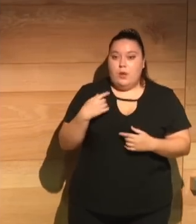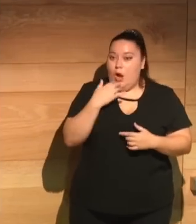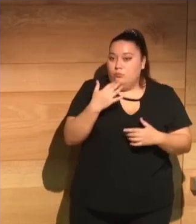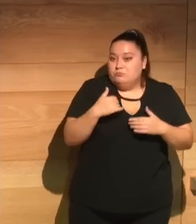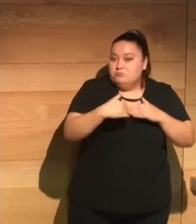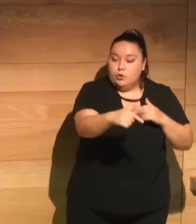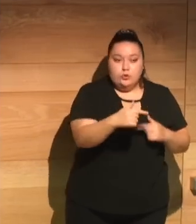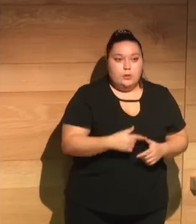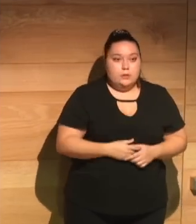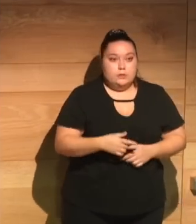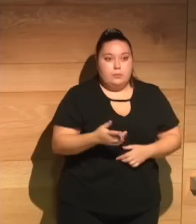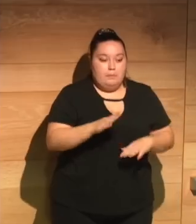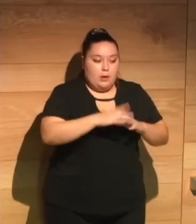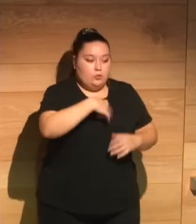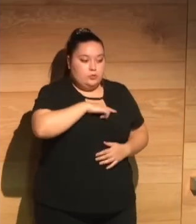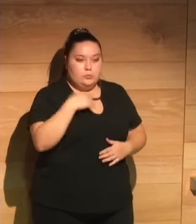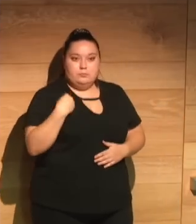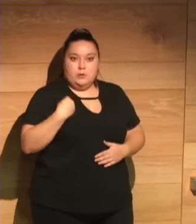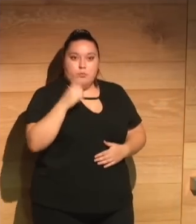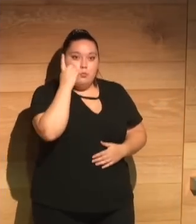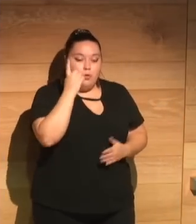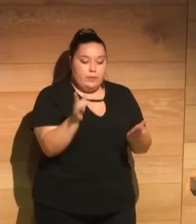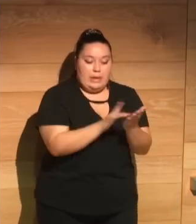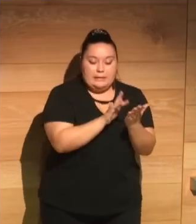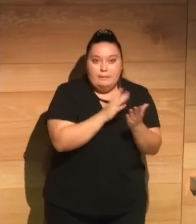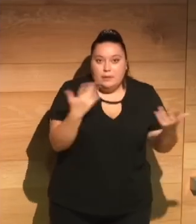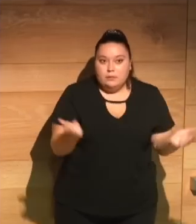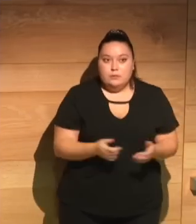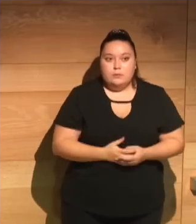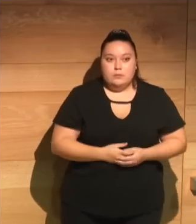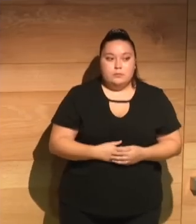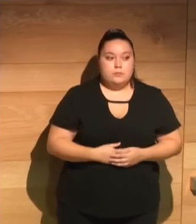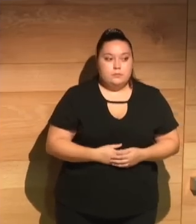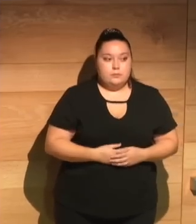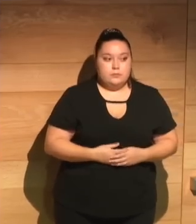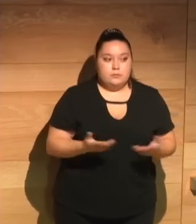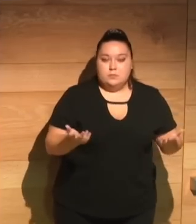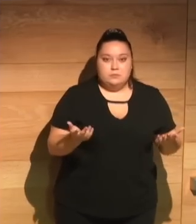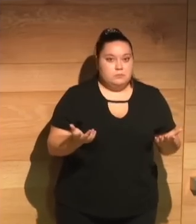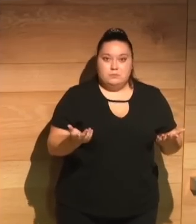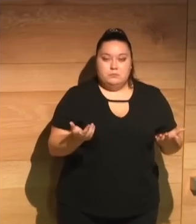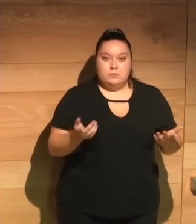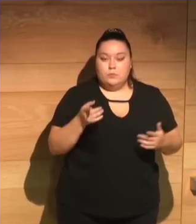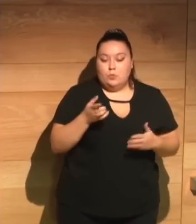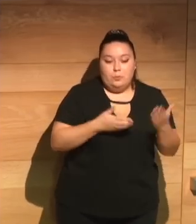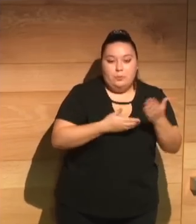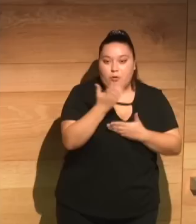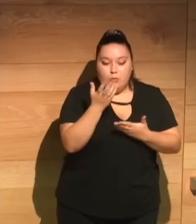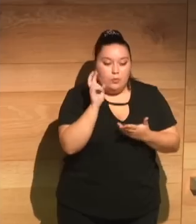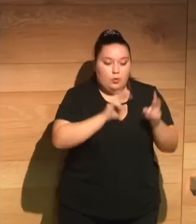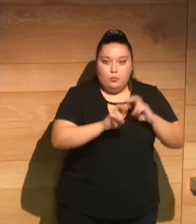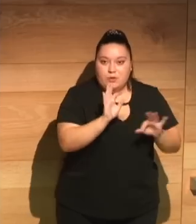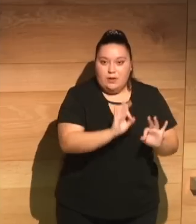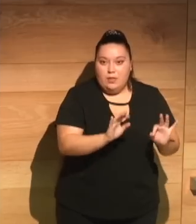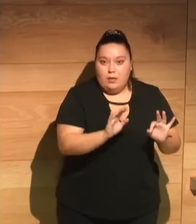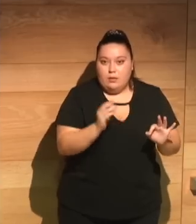para nosotros un teléfono móvil o una tablet. O ahora ya no, ni siquiera se te pasa por la cabeza buscar algo en un periódico. Directamente